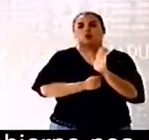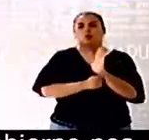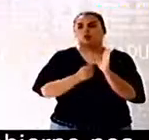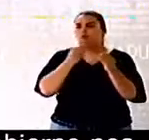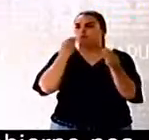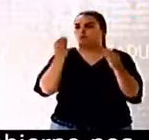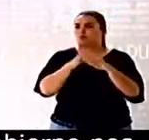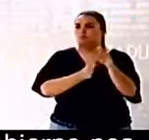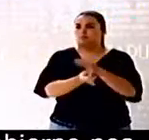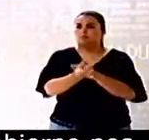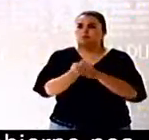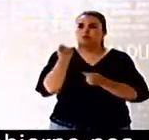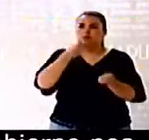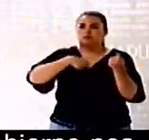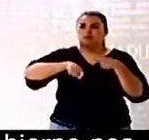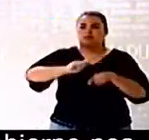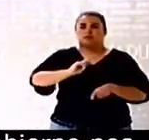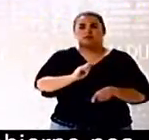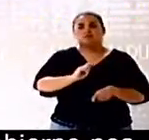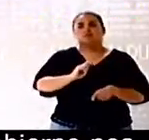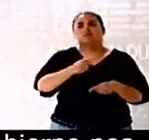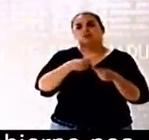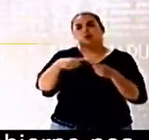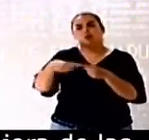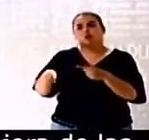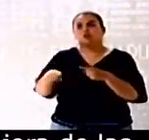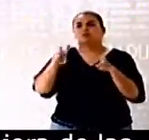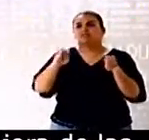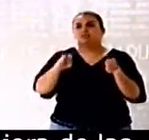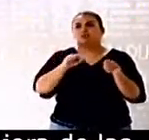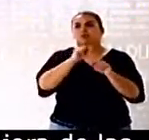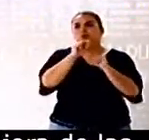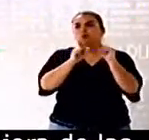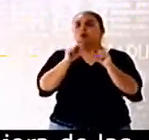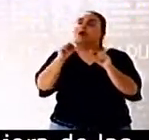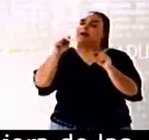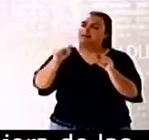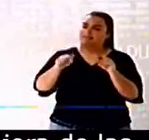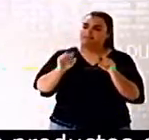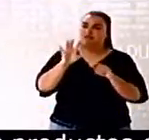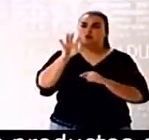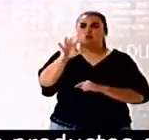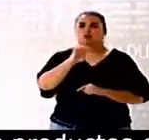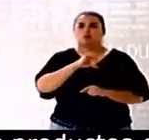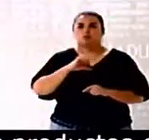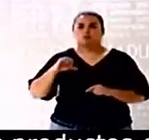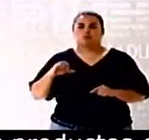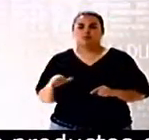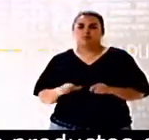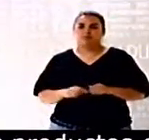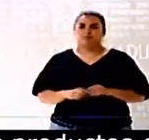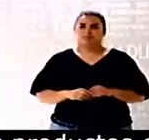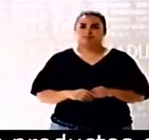la producción y comercialización de los productos de la apicultura en nuestra comunidad